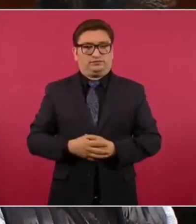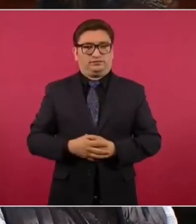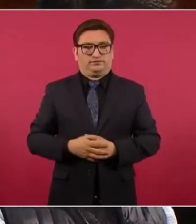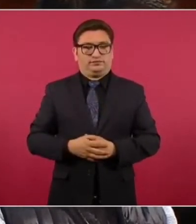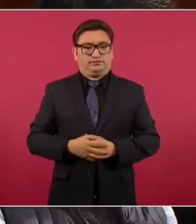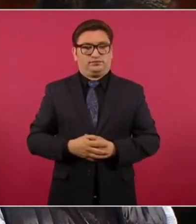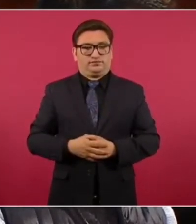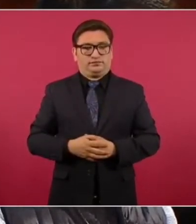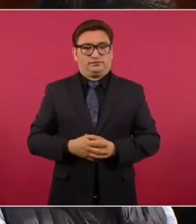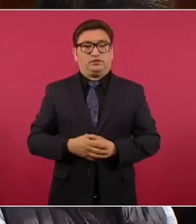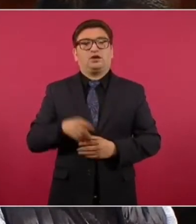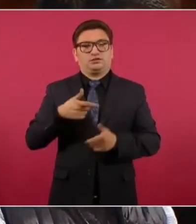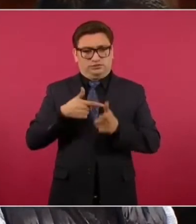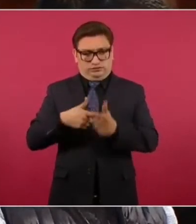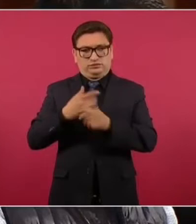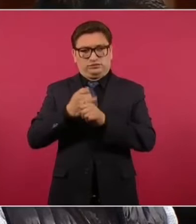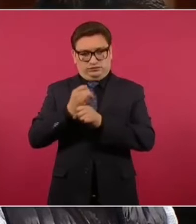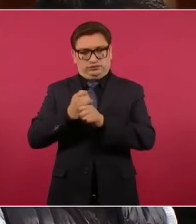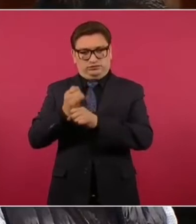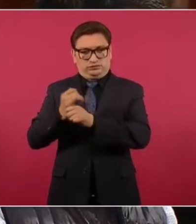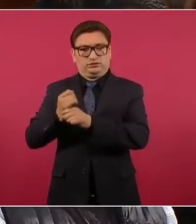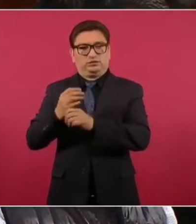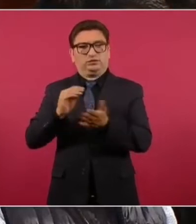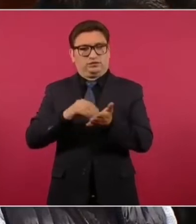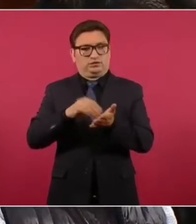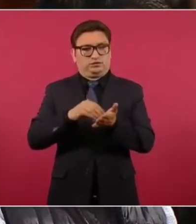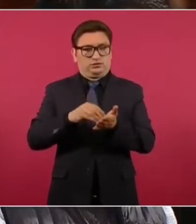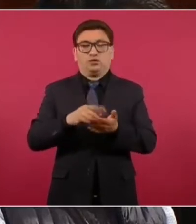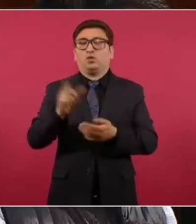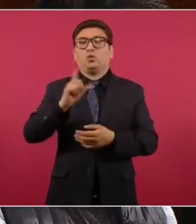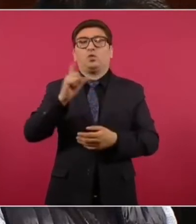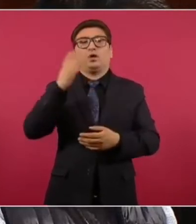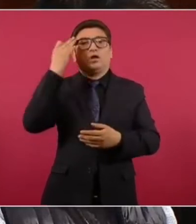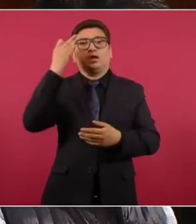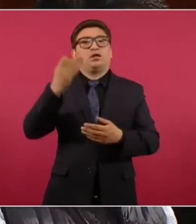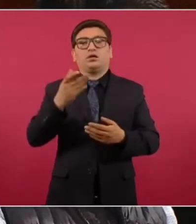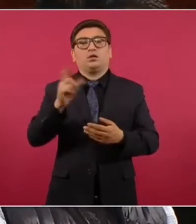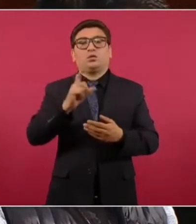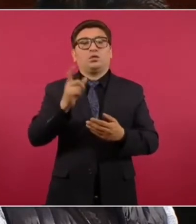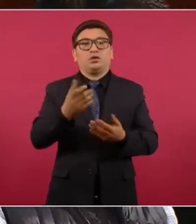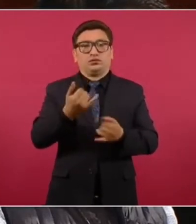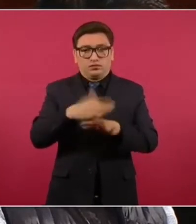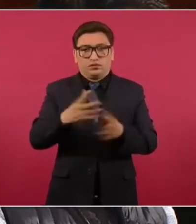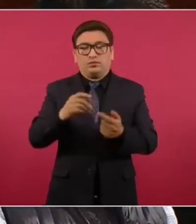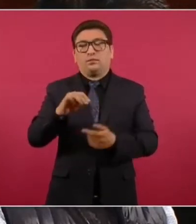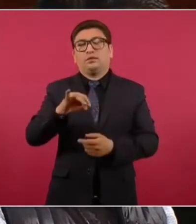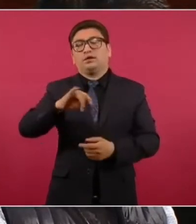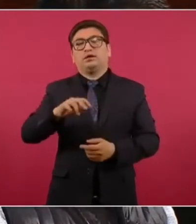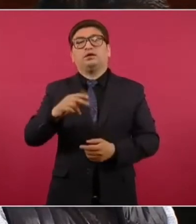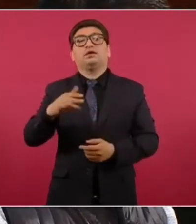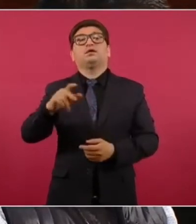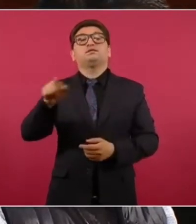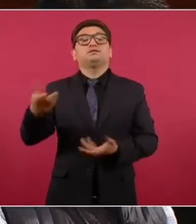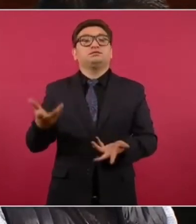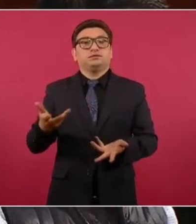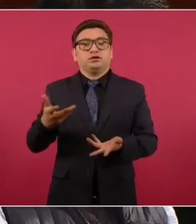que CONACYT sigue investigando. ¿Cuándo nos van a dar avances de lo que ha pasado con lo del Mijis?